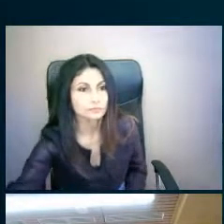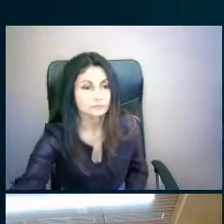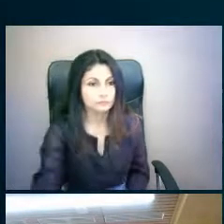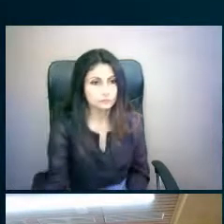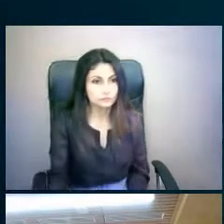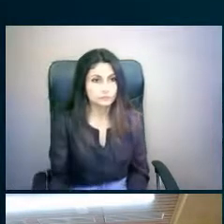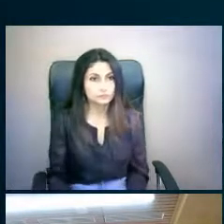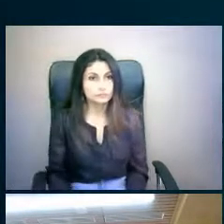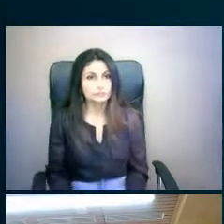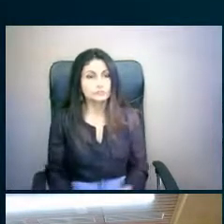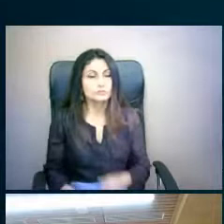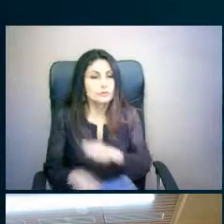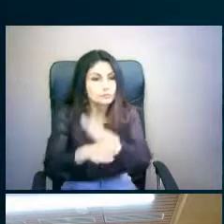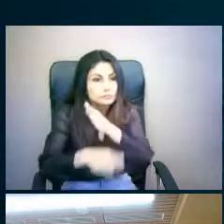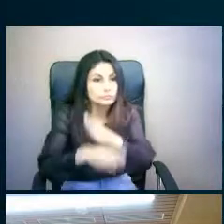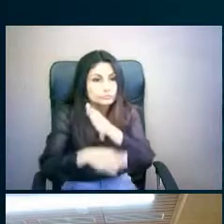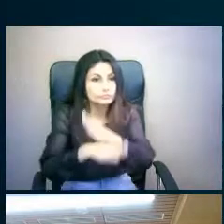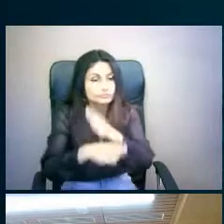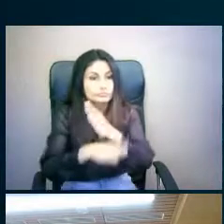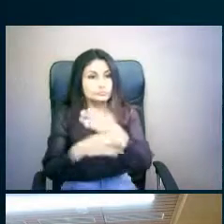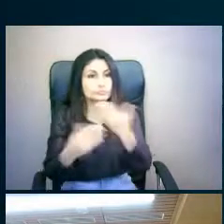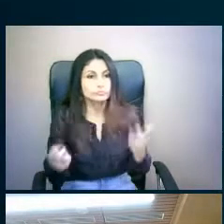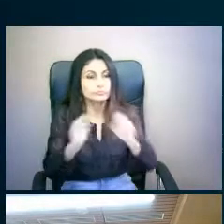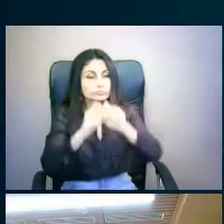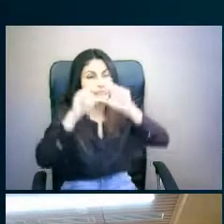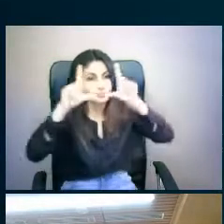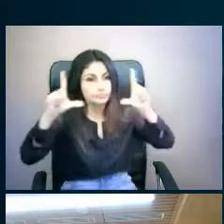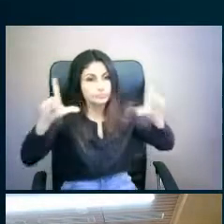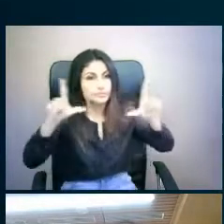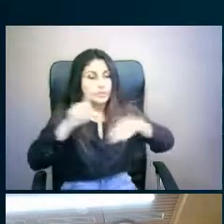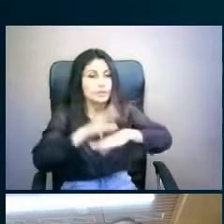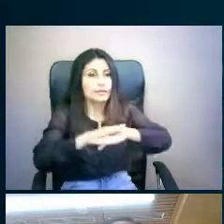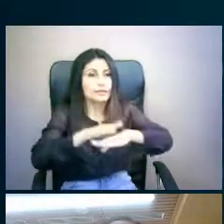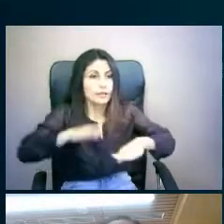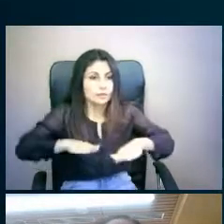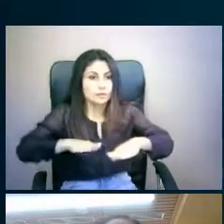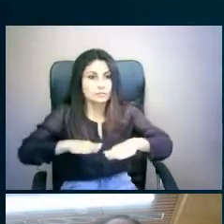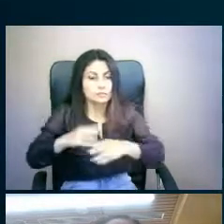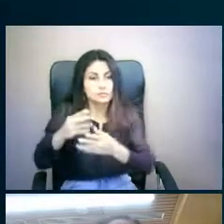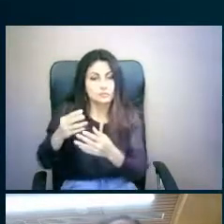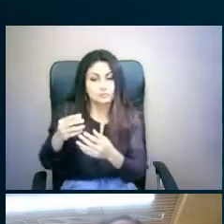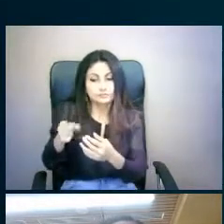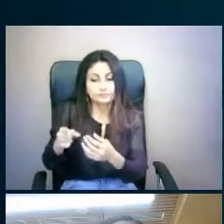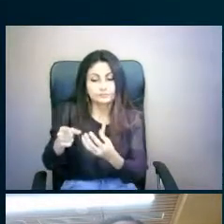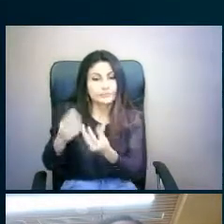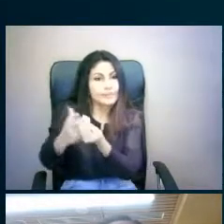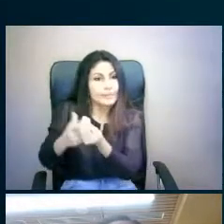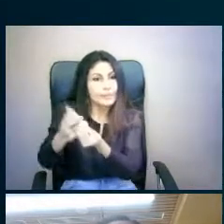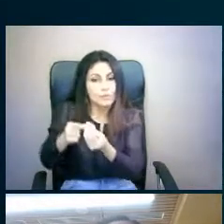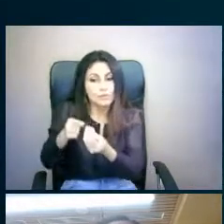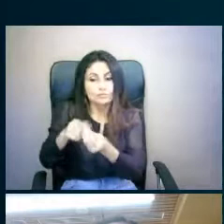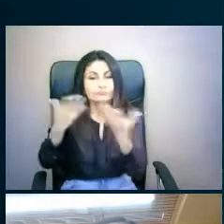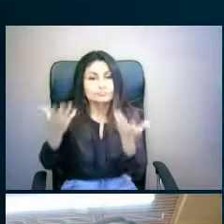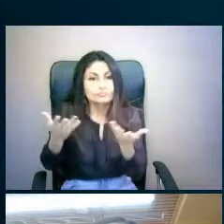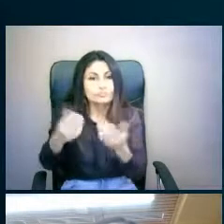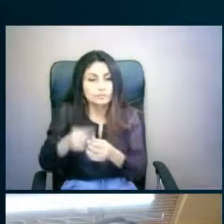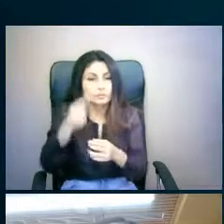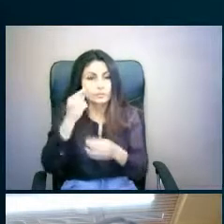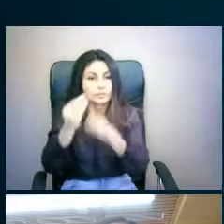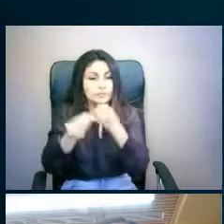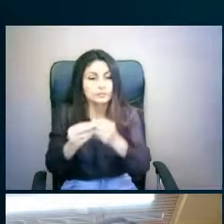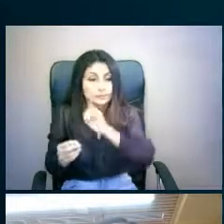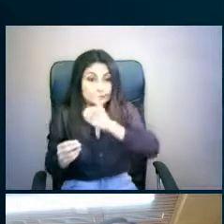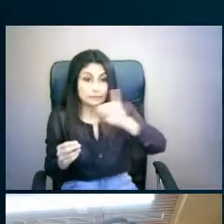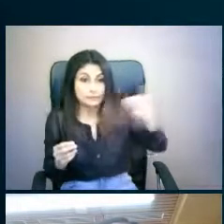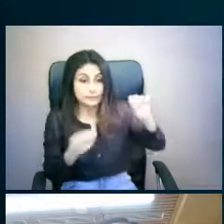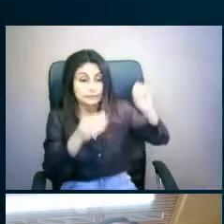Seguimos con la pestaña causa equipo. En la parte izquierda tenemos la segmentación que podemos realizar